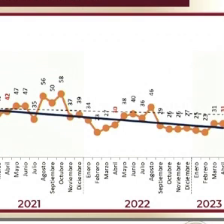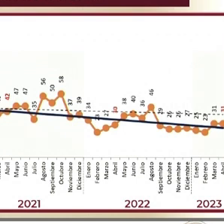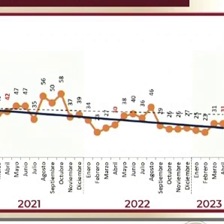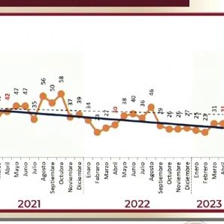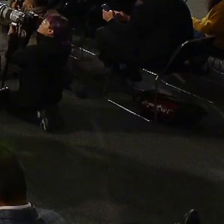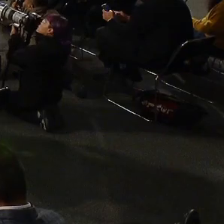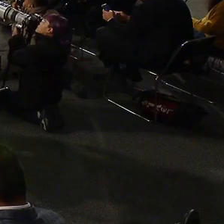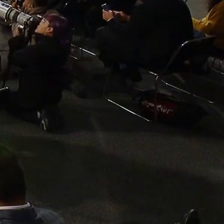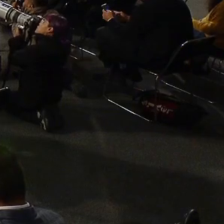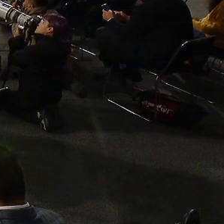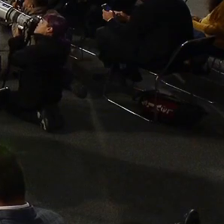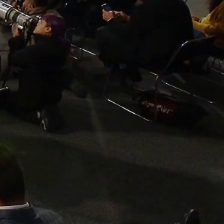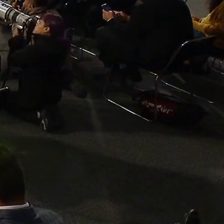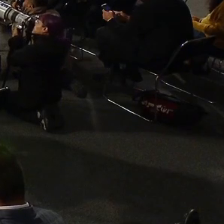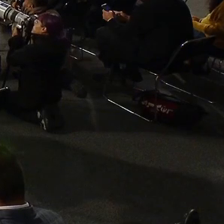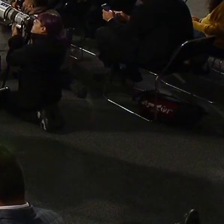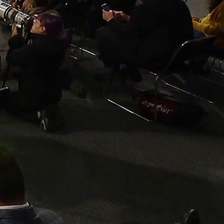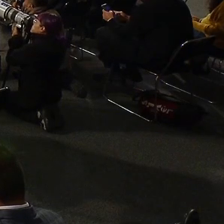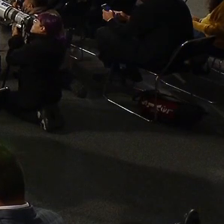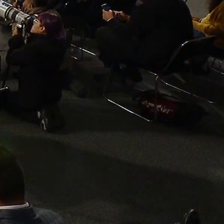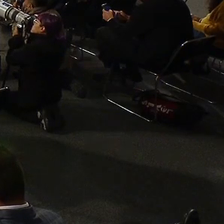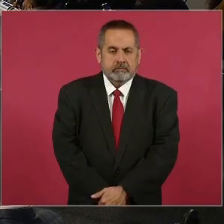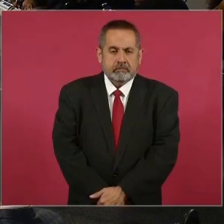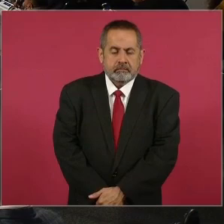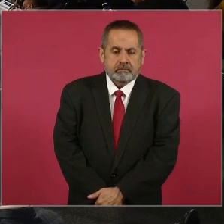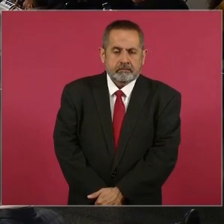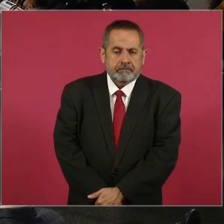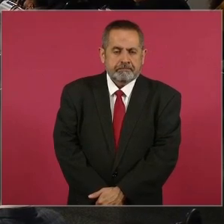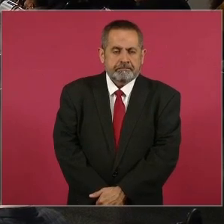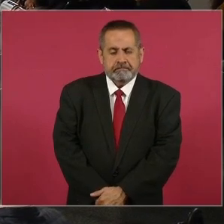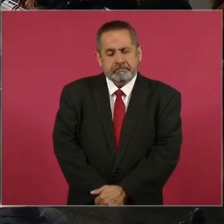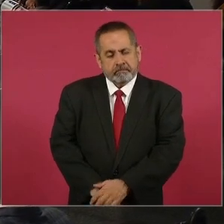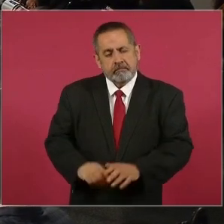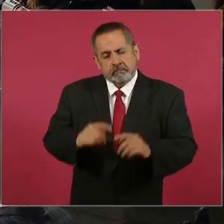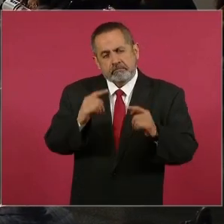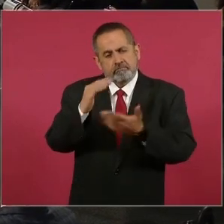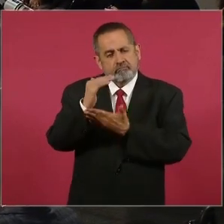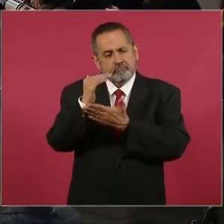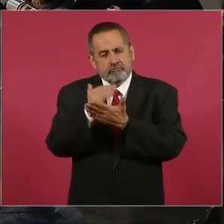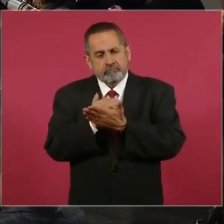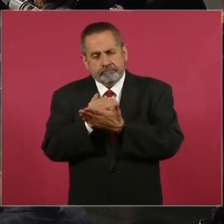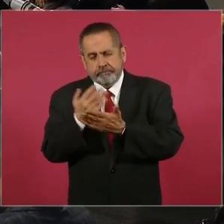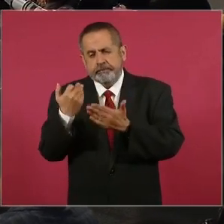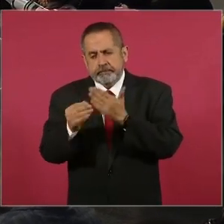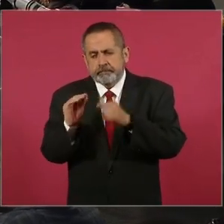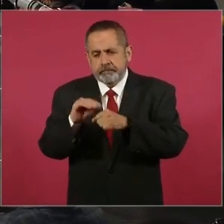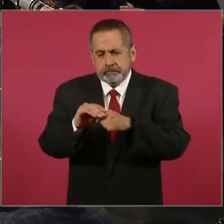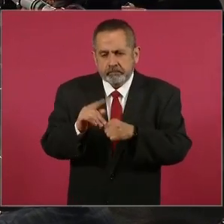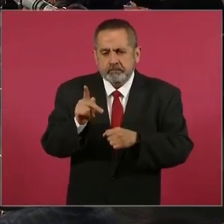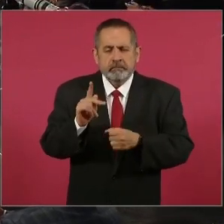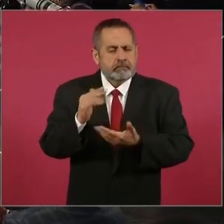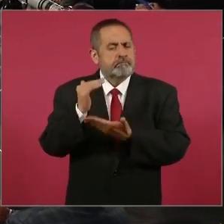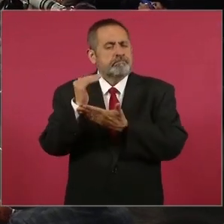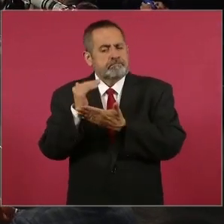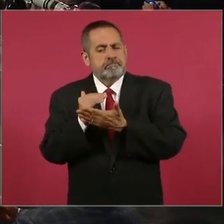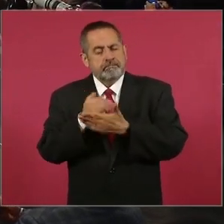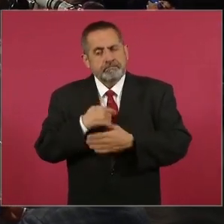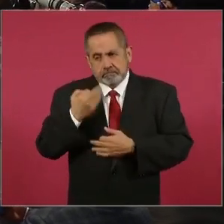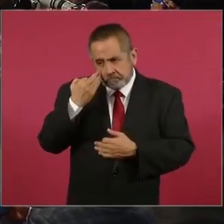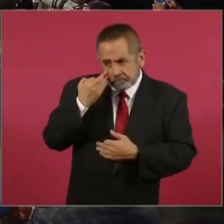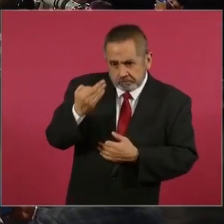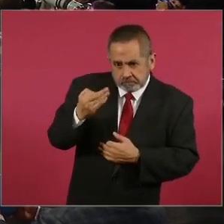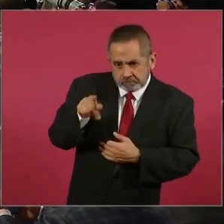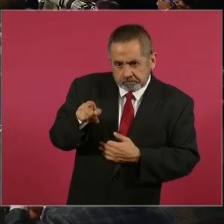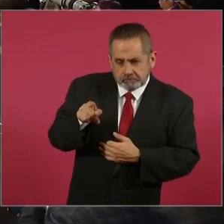baja se tiene hasta Abril se debe tener actualizado no pero sí Es evidente que